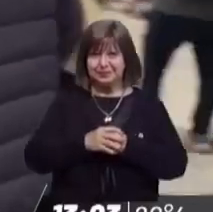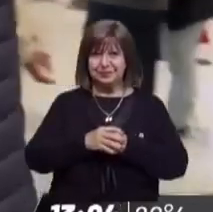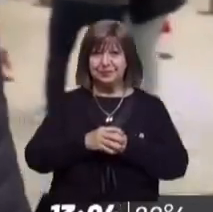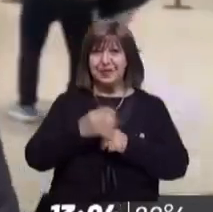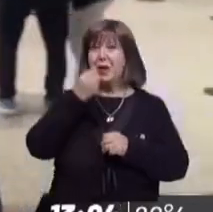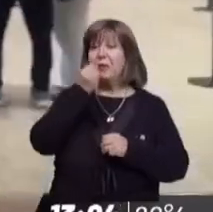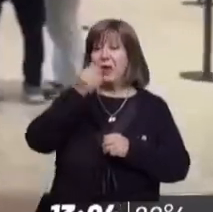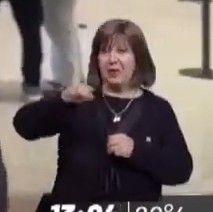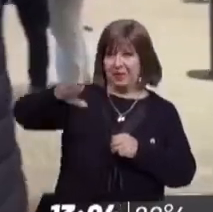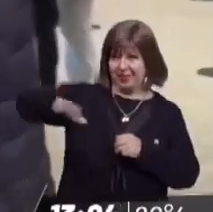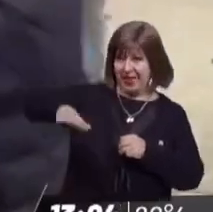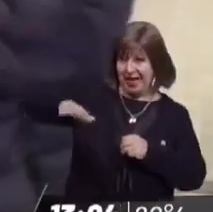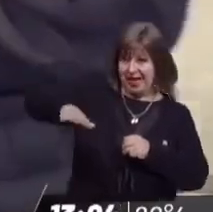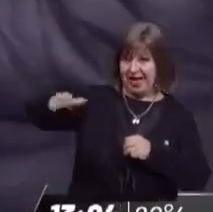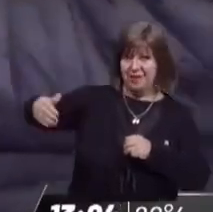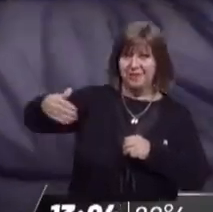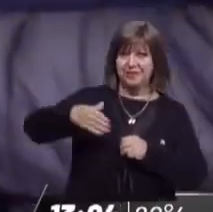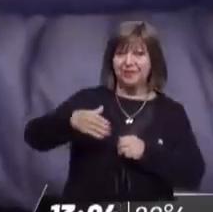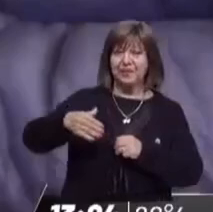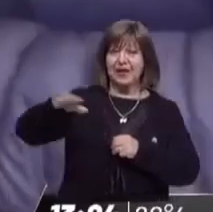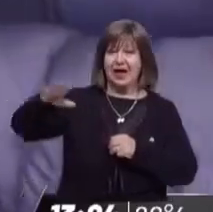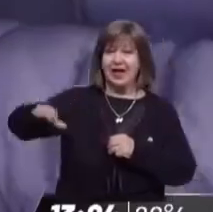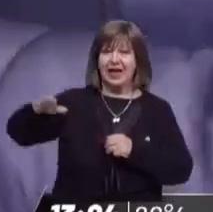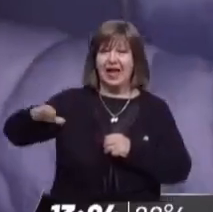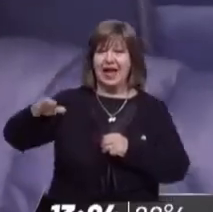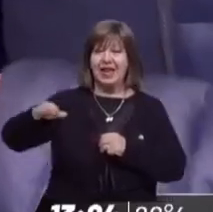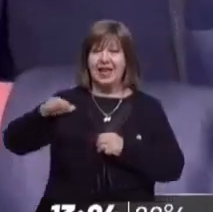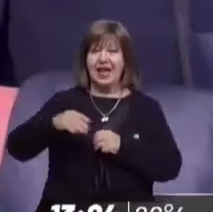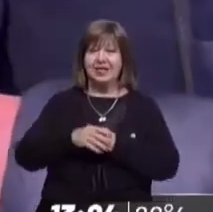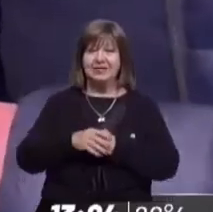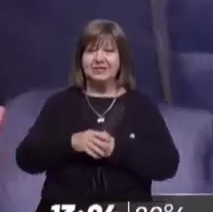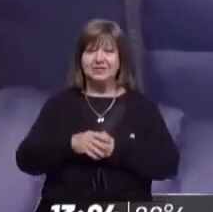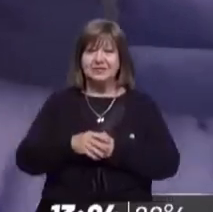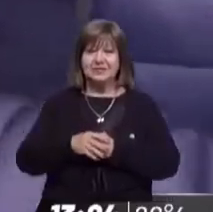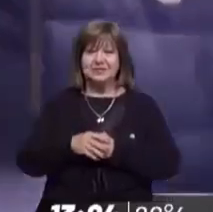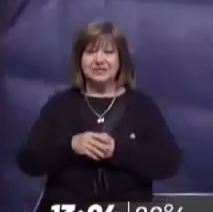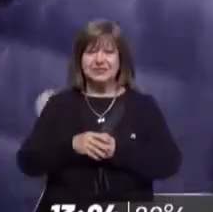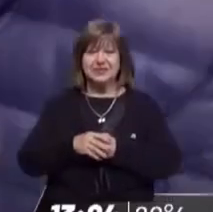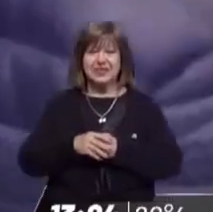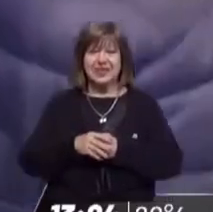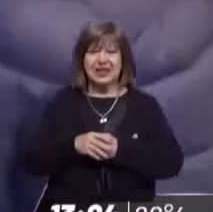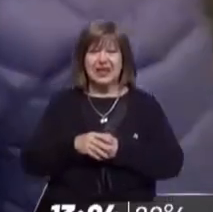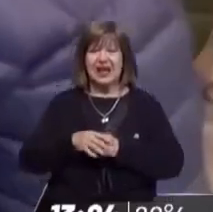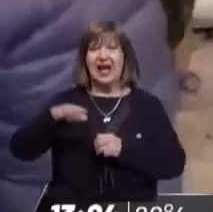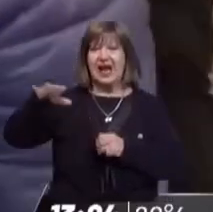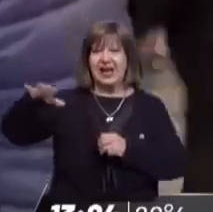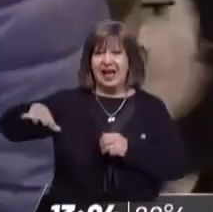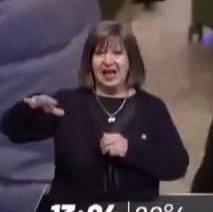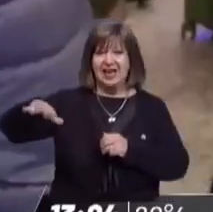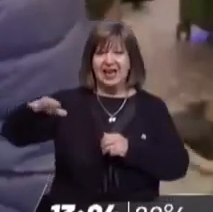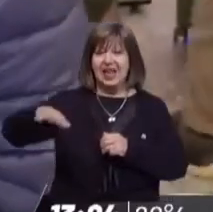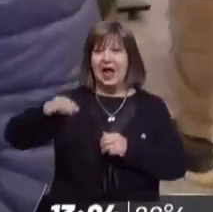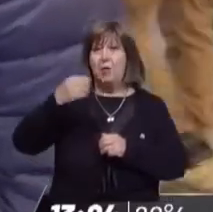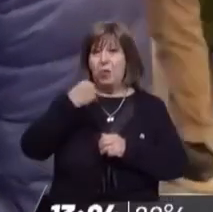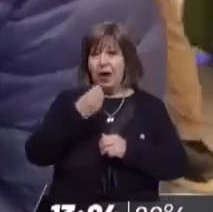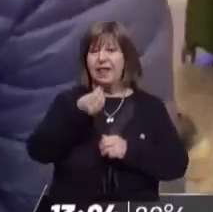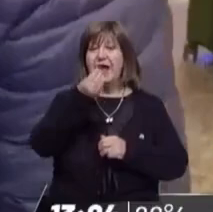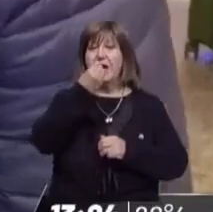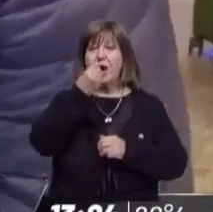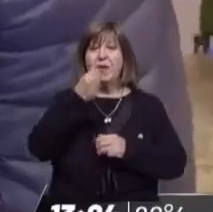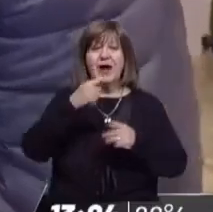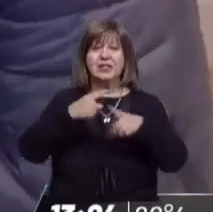señor. El hecho que le haya salido un forúnculo gigante en la frente no le impide comer chocolate. ¿Qué le gustaría